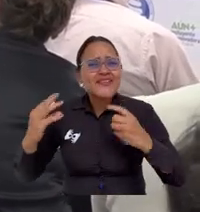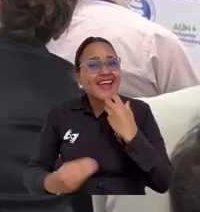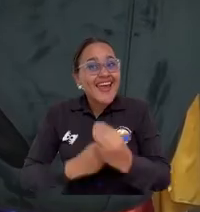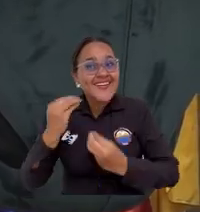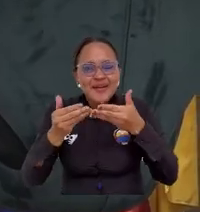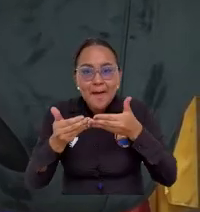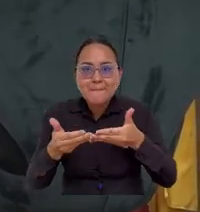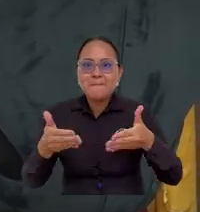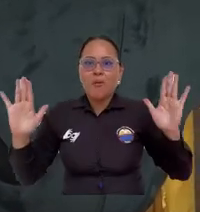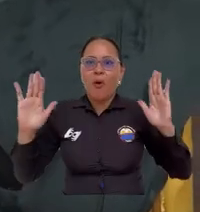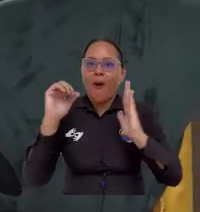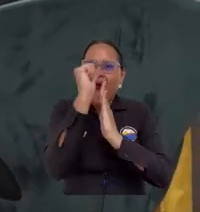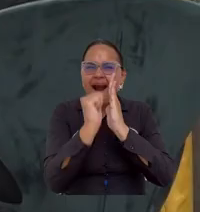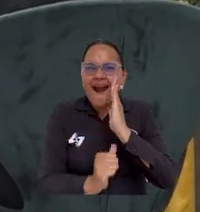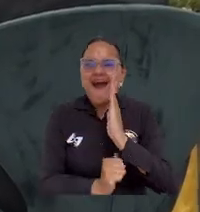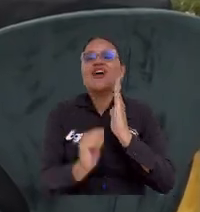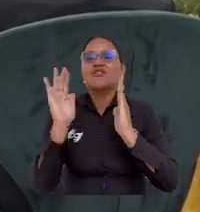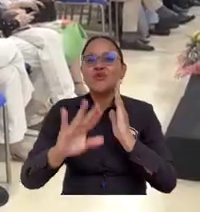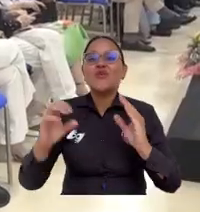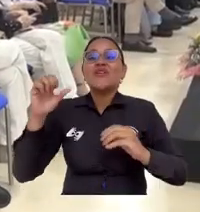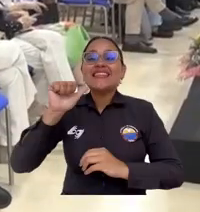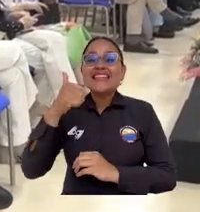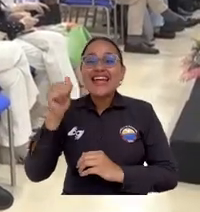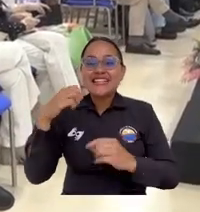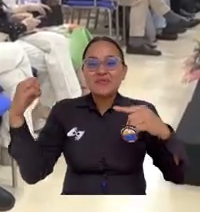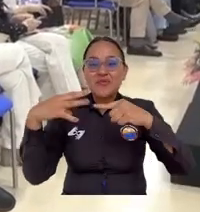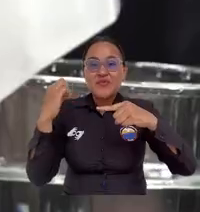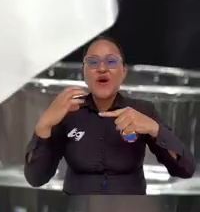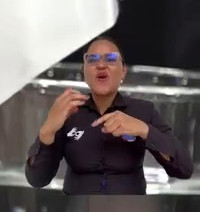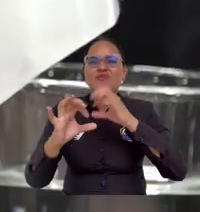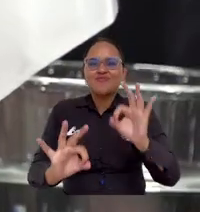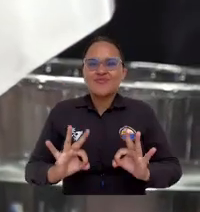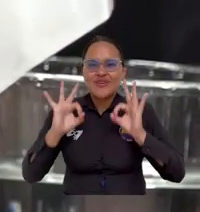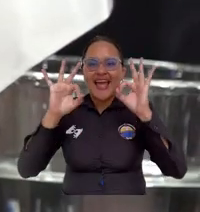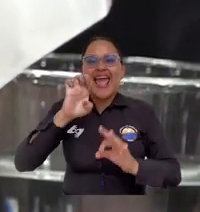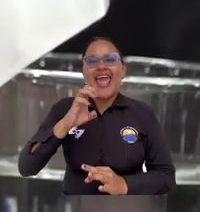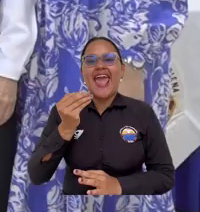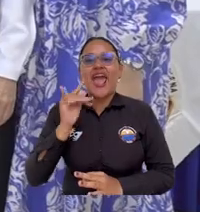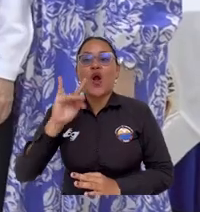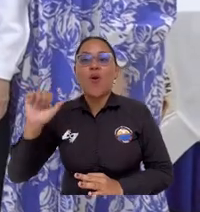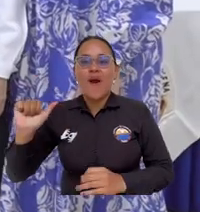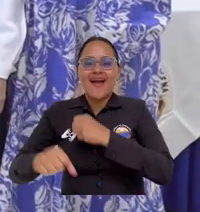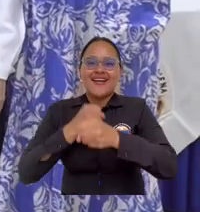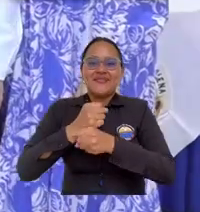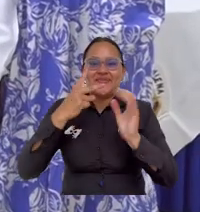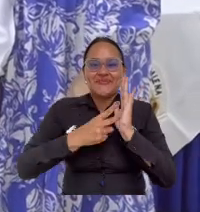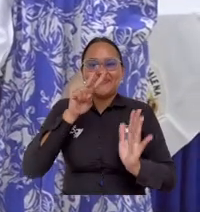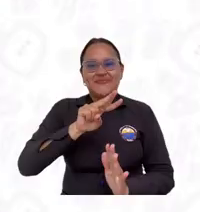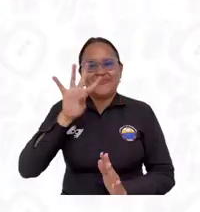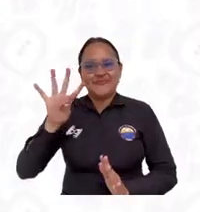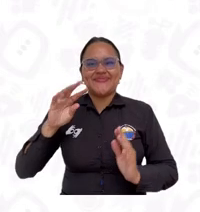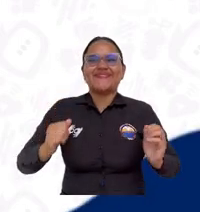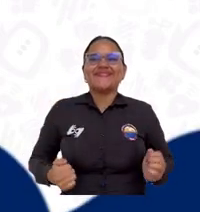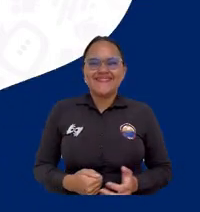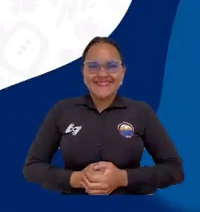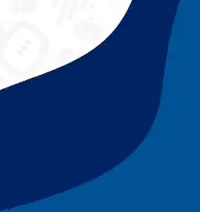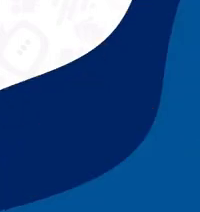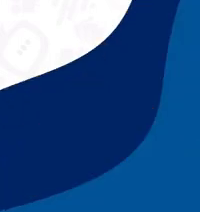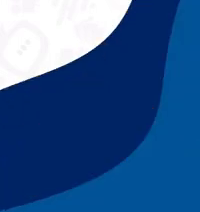Magdalena abrió sus puertas para la agenda del 10º Foro Internacional de Acreditación ECUA 2024.